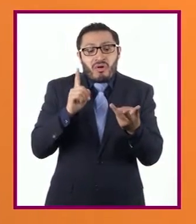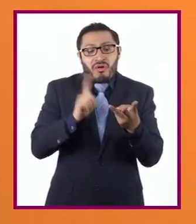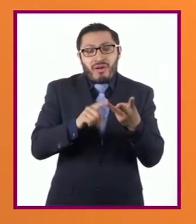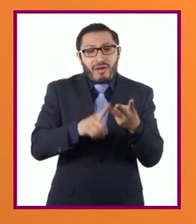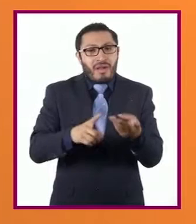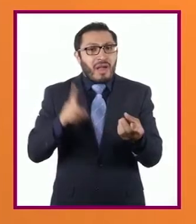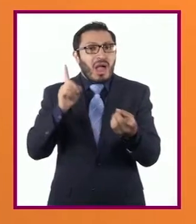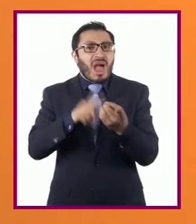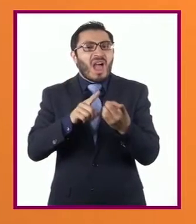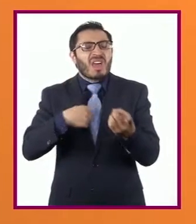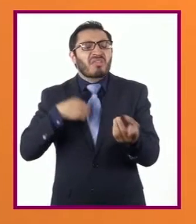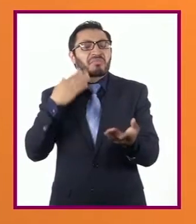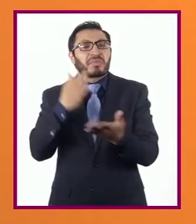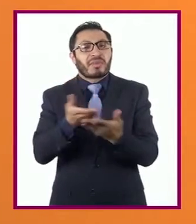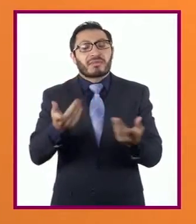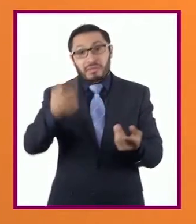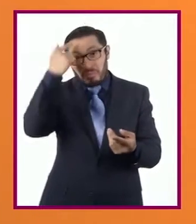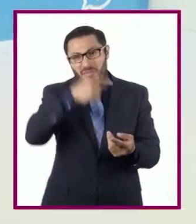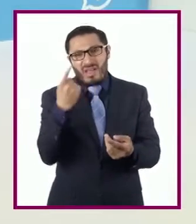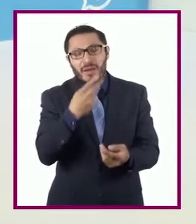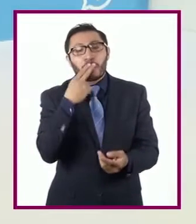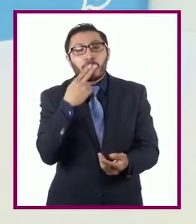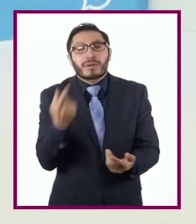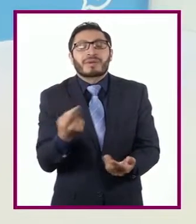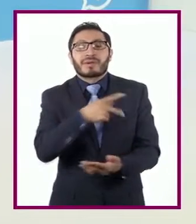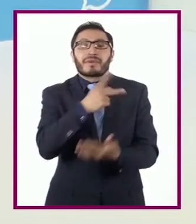qué sirve el proyecto de vida y de dónde surge?